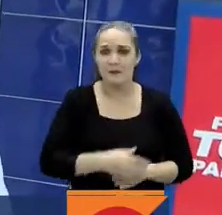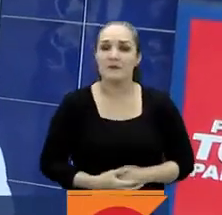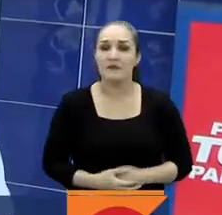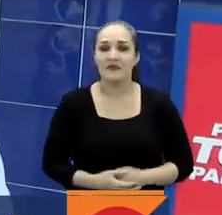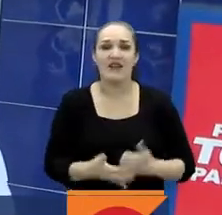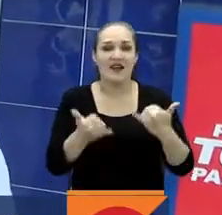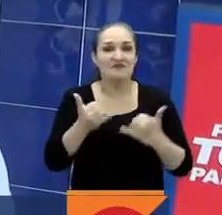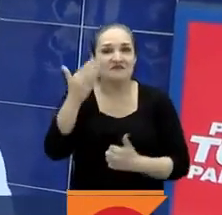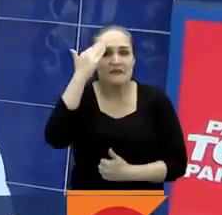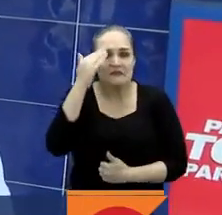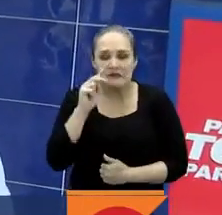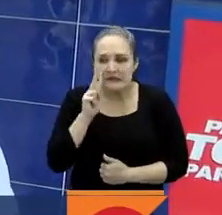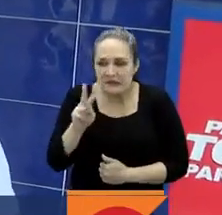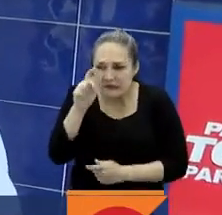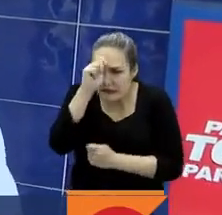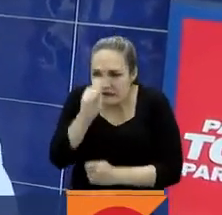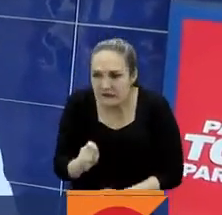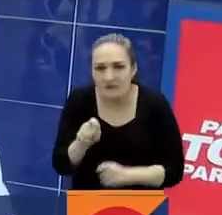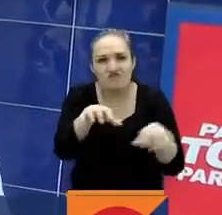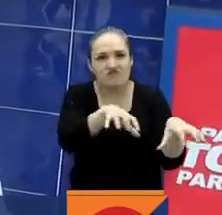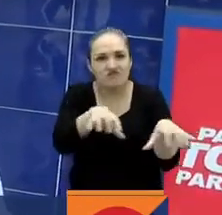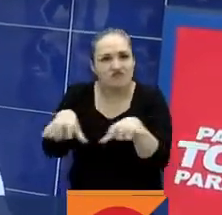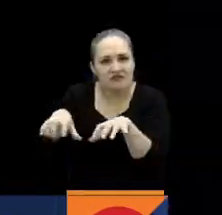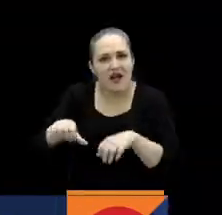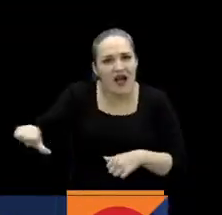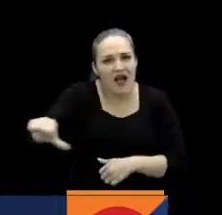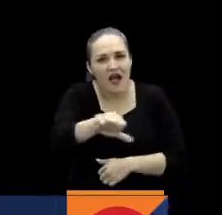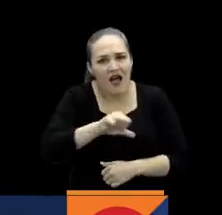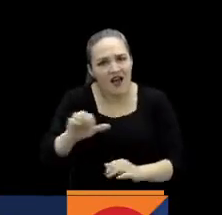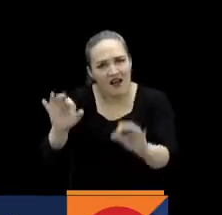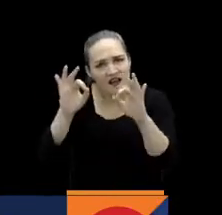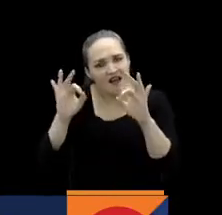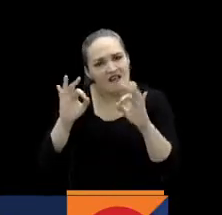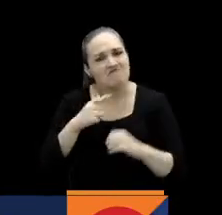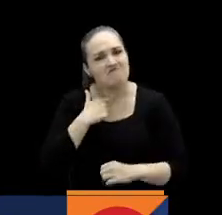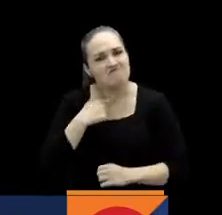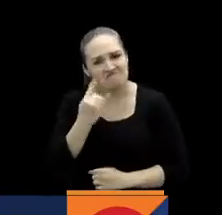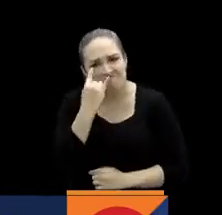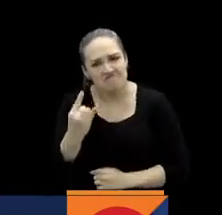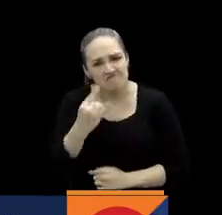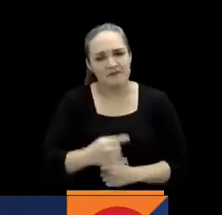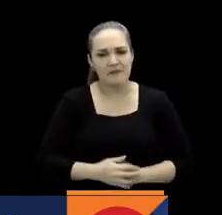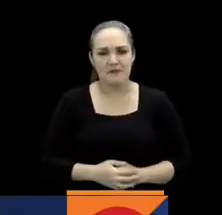¿sabe qué? Lo que más admiro, el comportamiento de nosotras las mujeres.